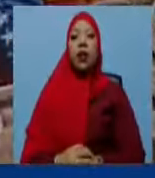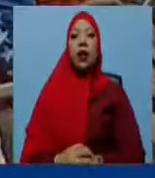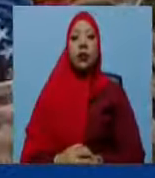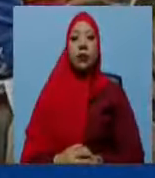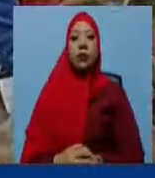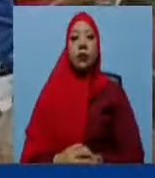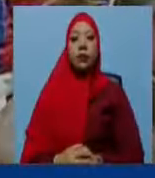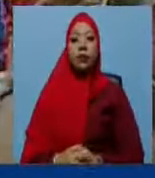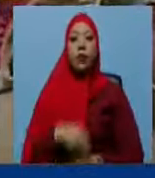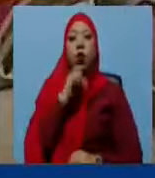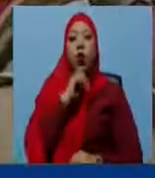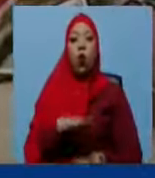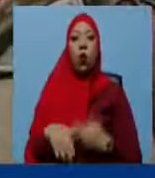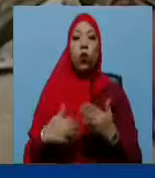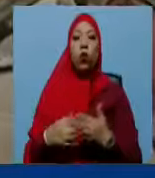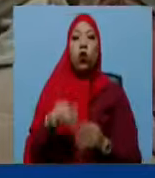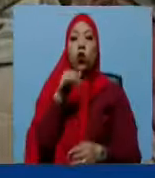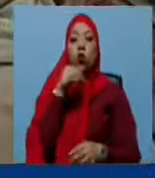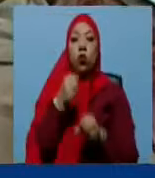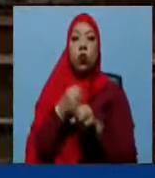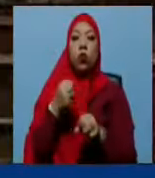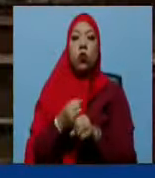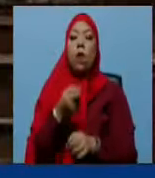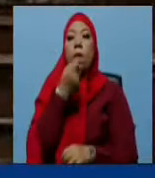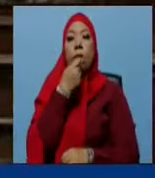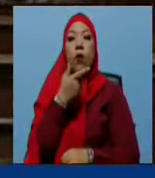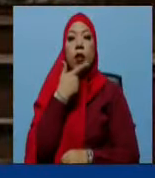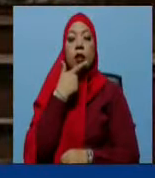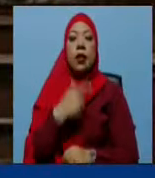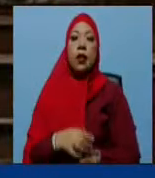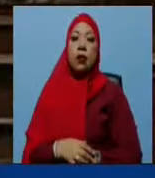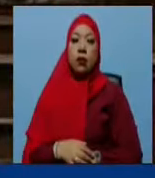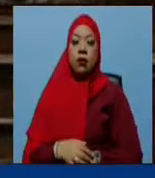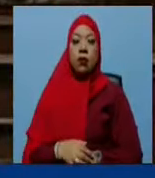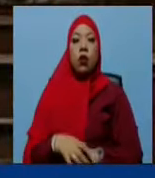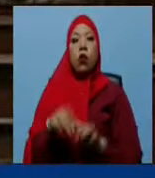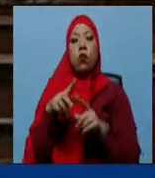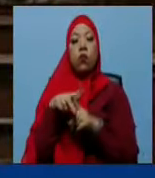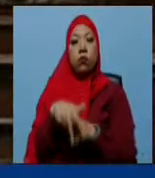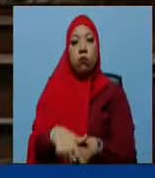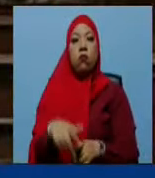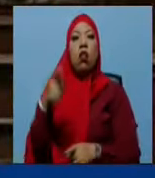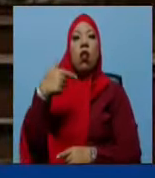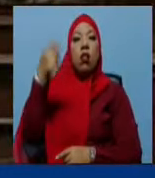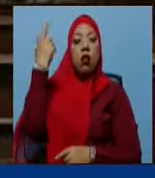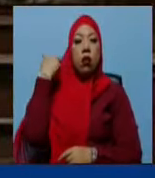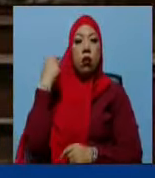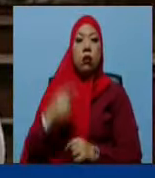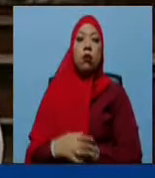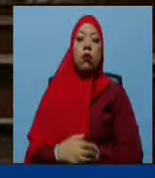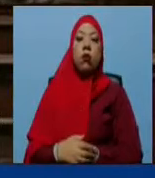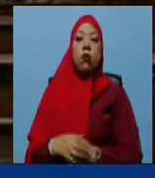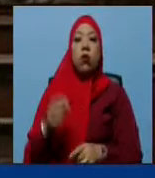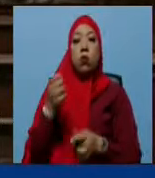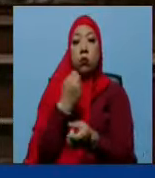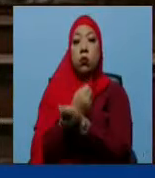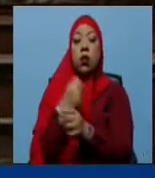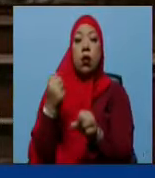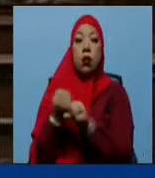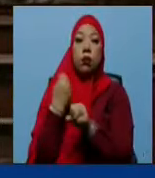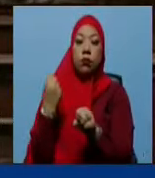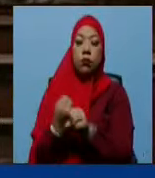El legado de una historia magnífica de los derrotados de ayer, de los explotados de